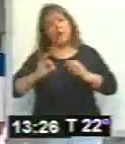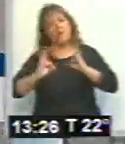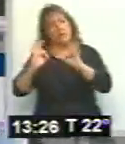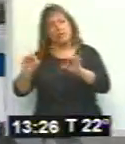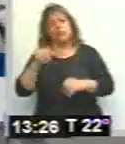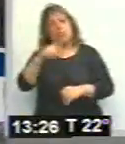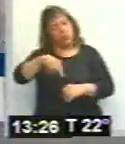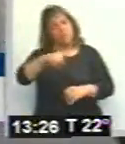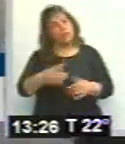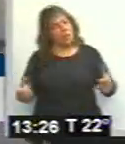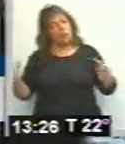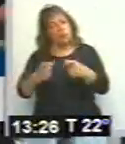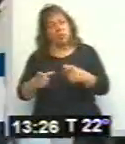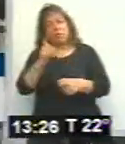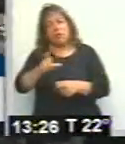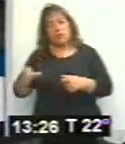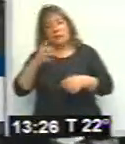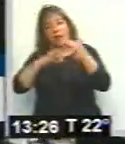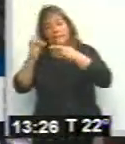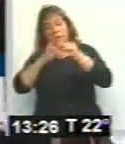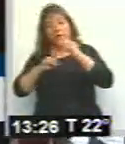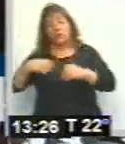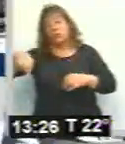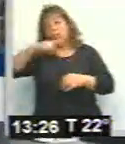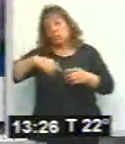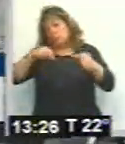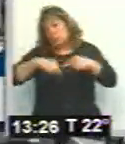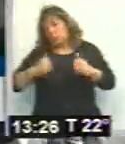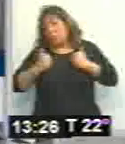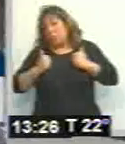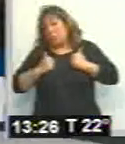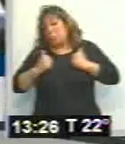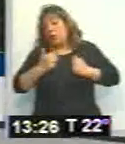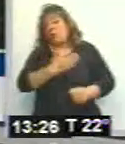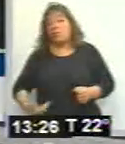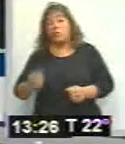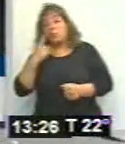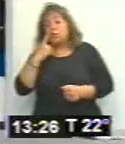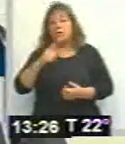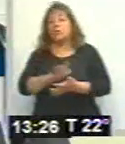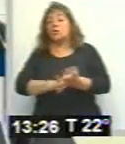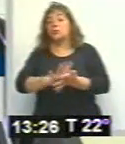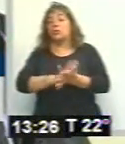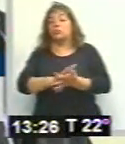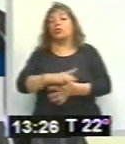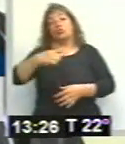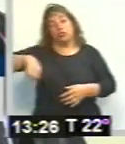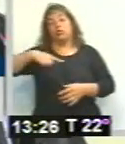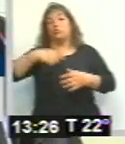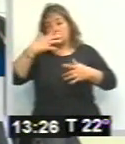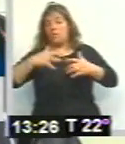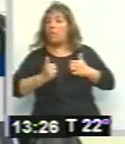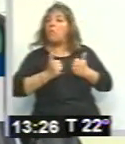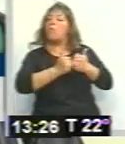manteros? Nosotros hasta ahora estamos esperando que el Ejecutivo resuelva la situación y vamos a acompañarlo. Nosotros